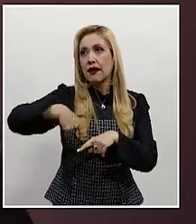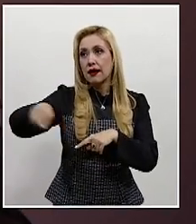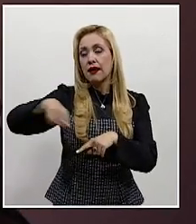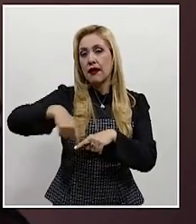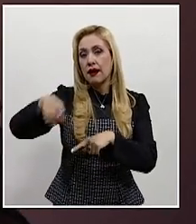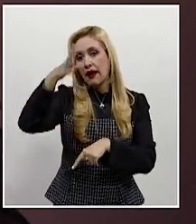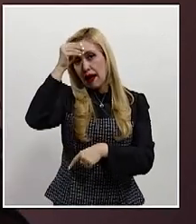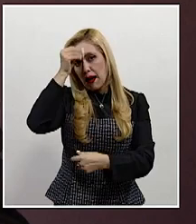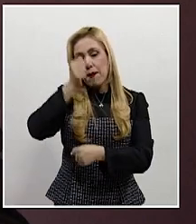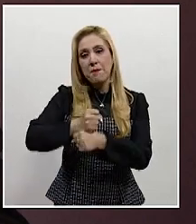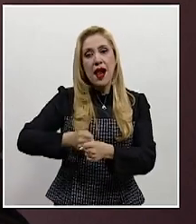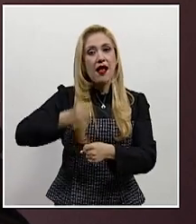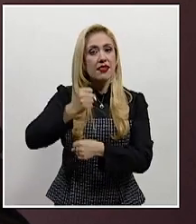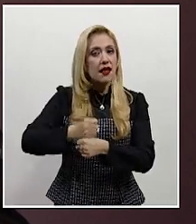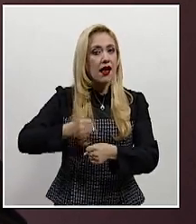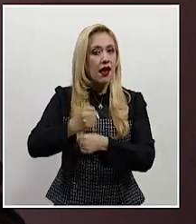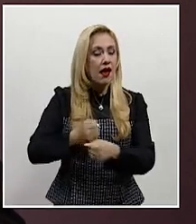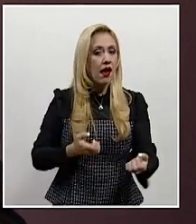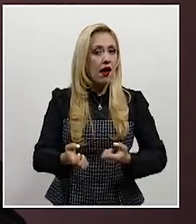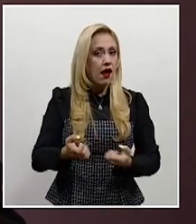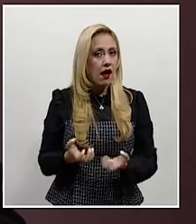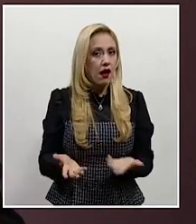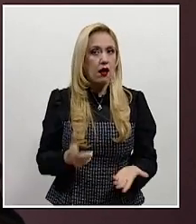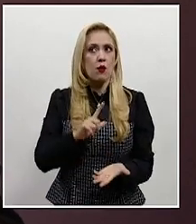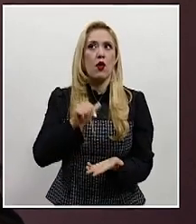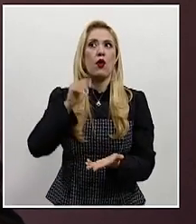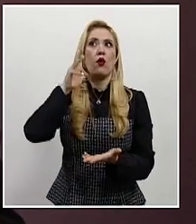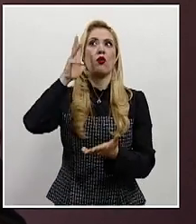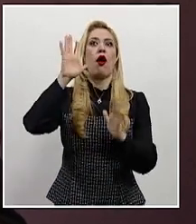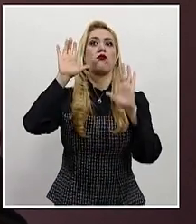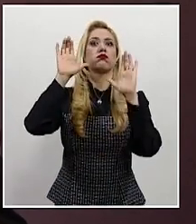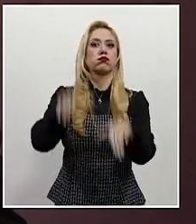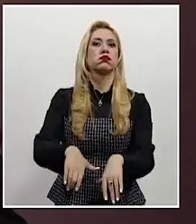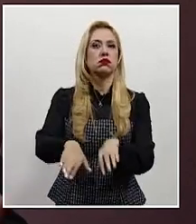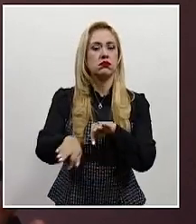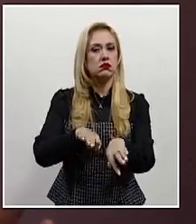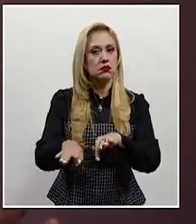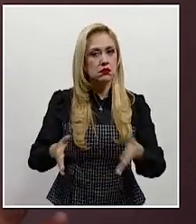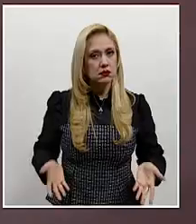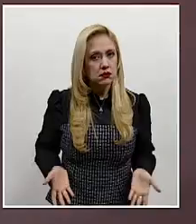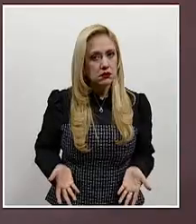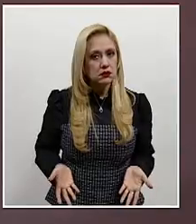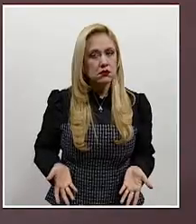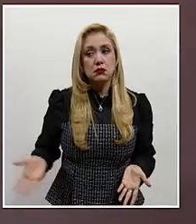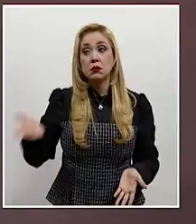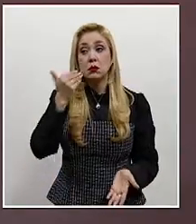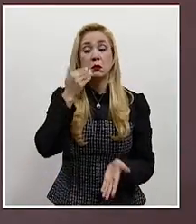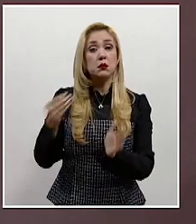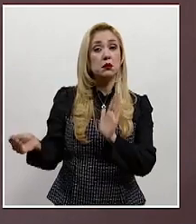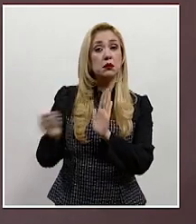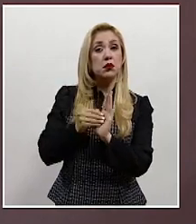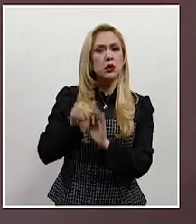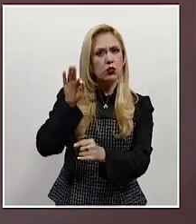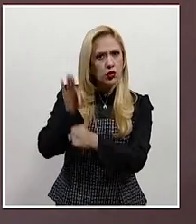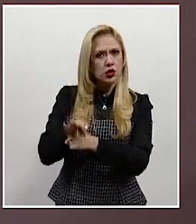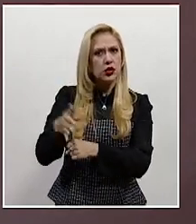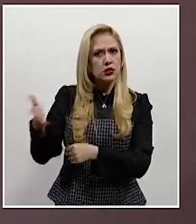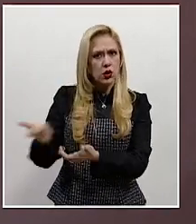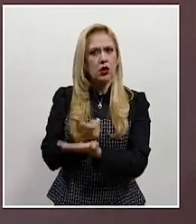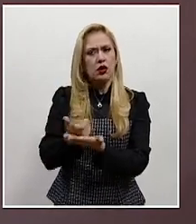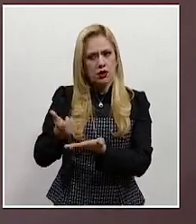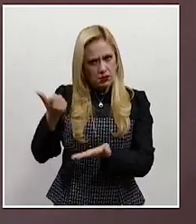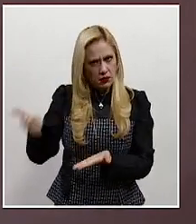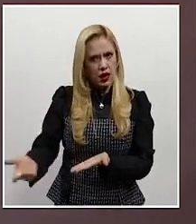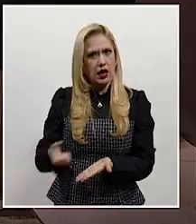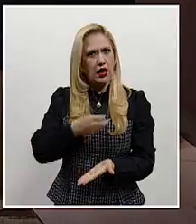sus prácticas profesionales. Y que se van a incorporar ya al mercado laboral. No estaban consideradas en una protección formal,